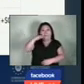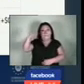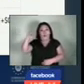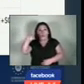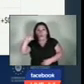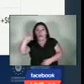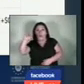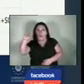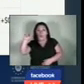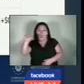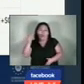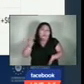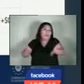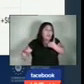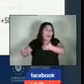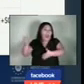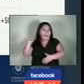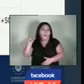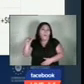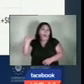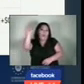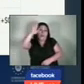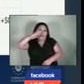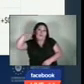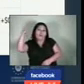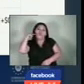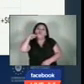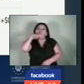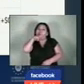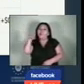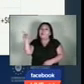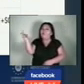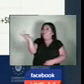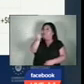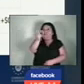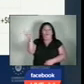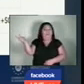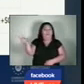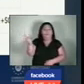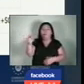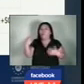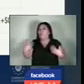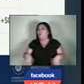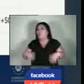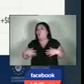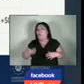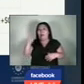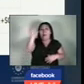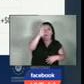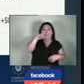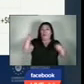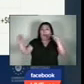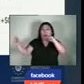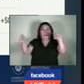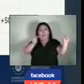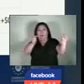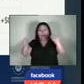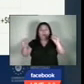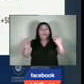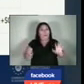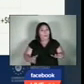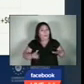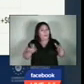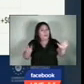posible intervención de rusia que la comunidad internacional está pues moviendo todos los hilos para que